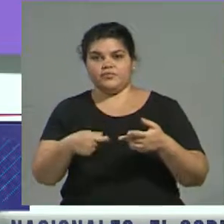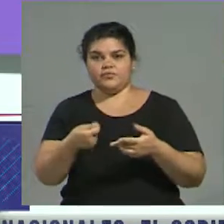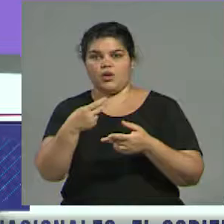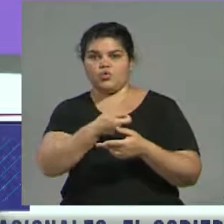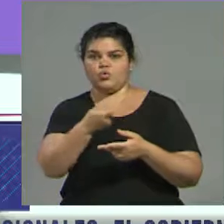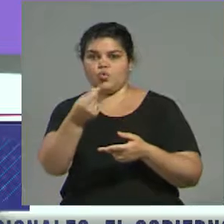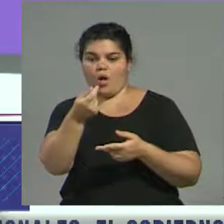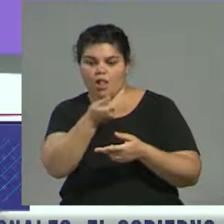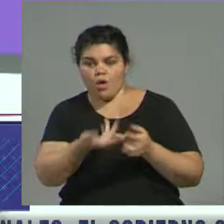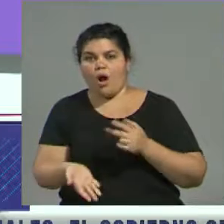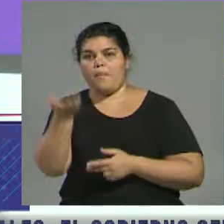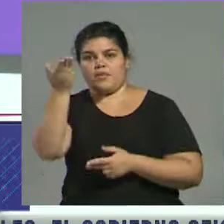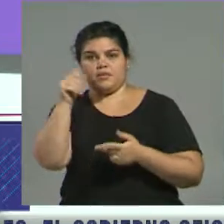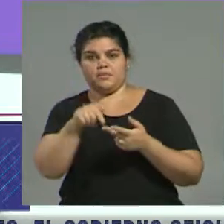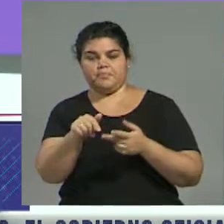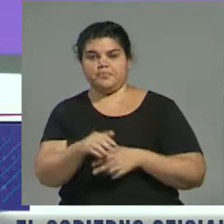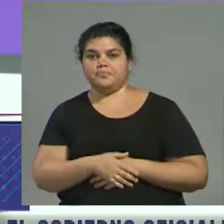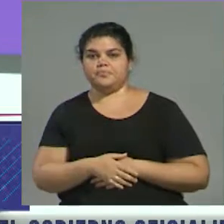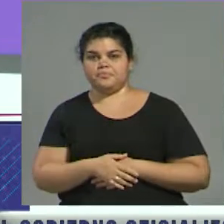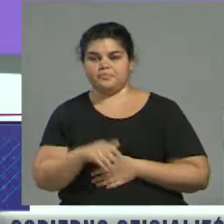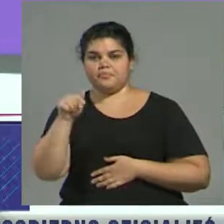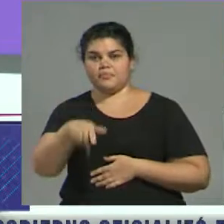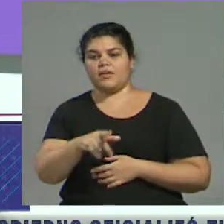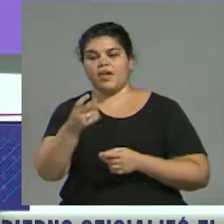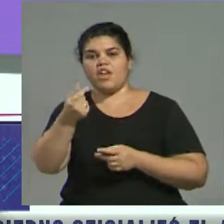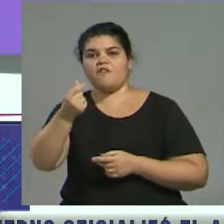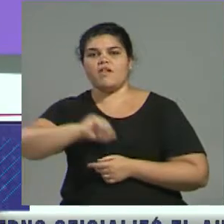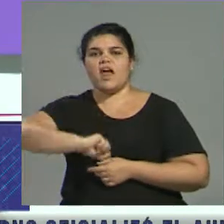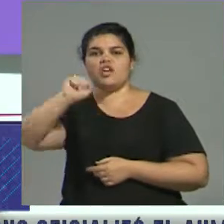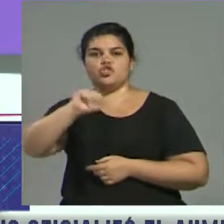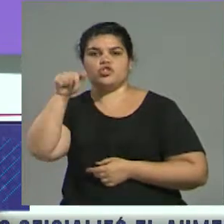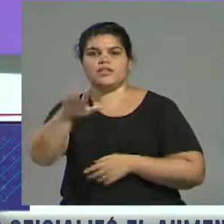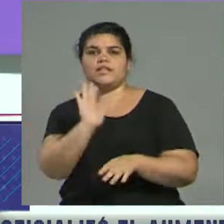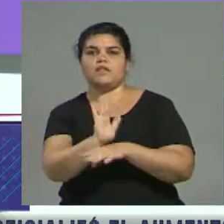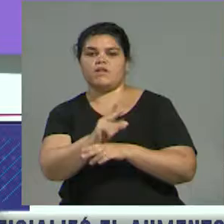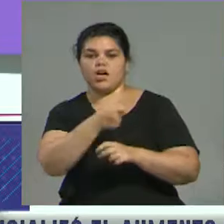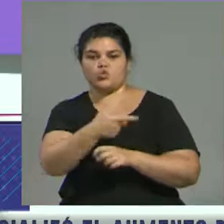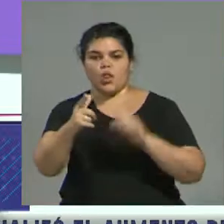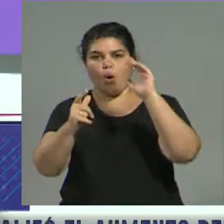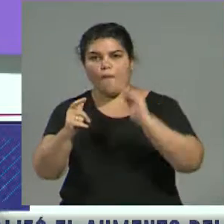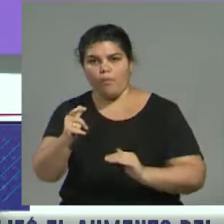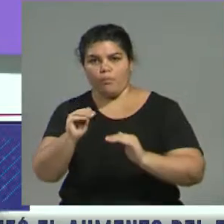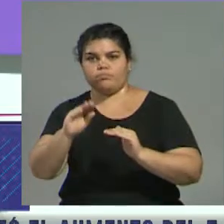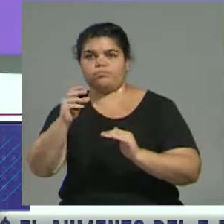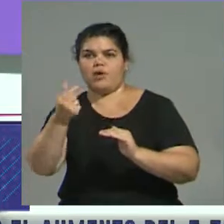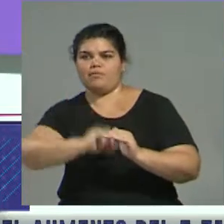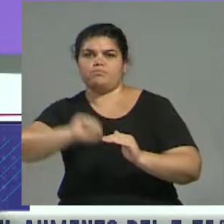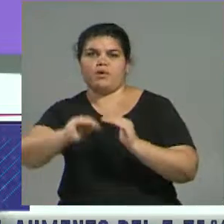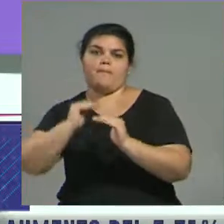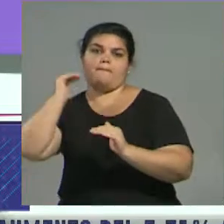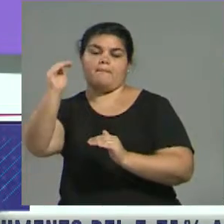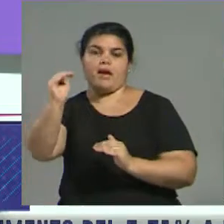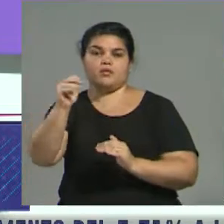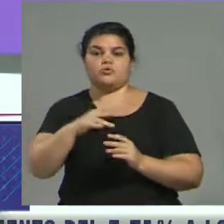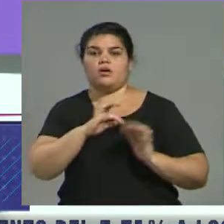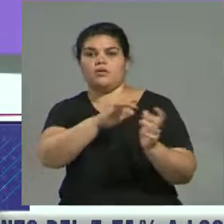de los trabajadores con el nivel de inflación que tiene Argentina van perdiendo poder de compra. Entonces, cuando se sientan a negociar, piden aumentos